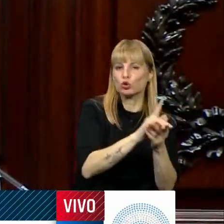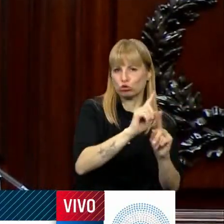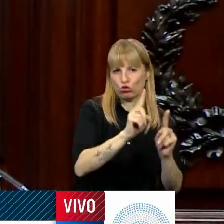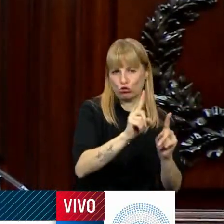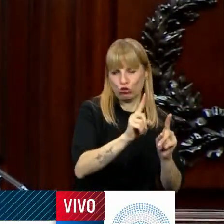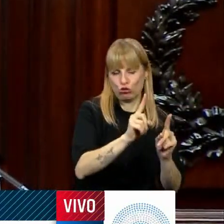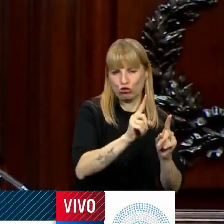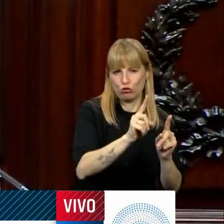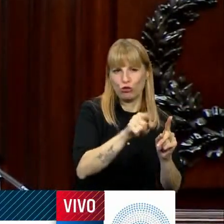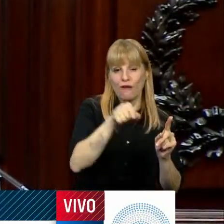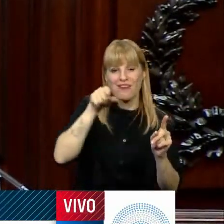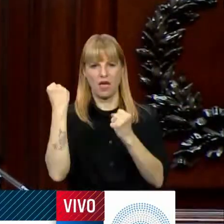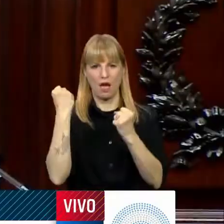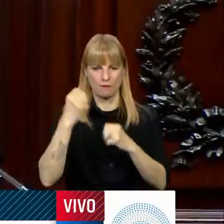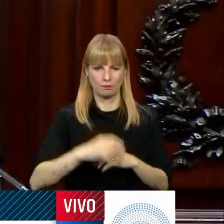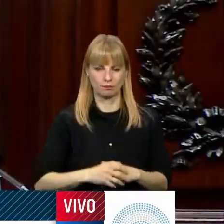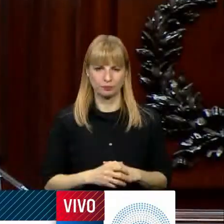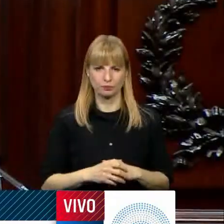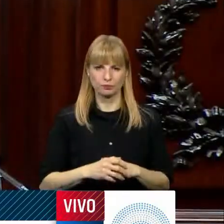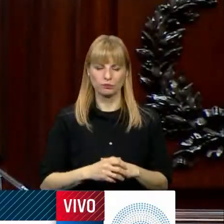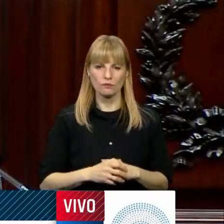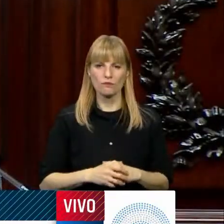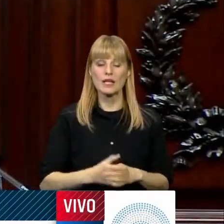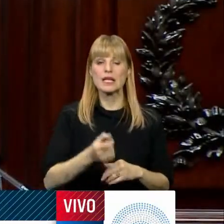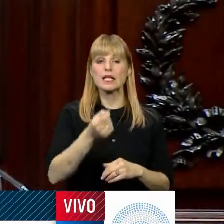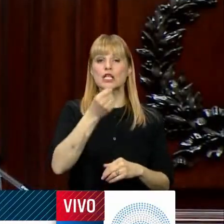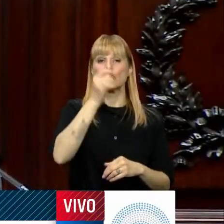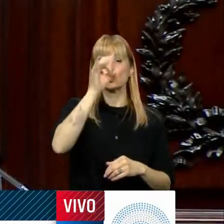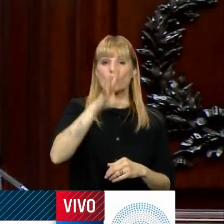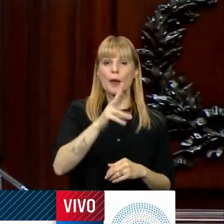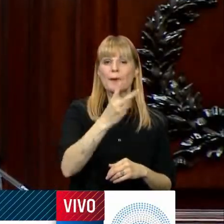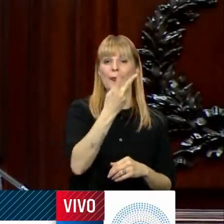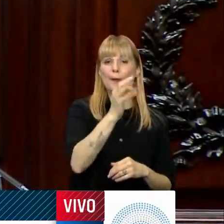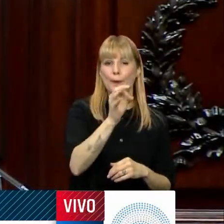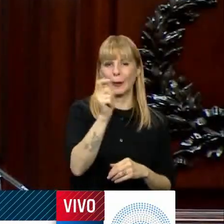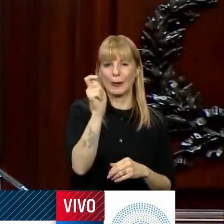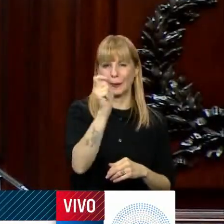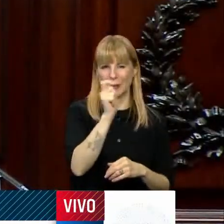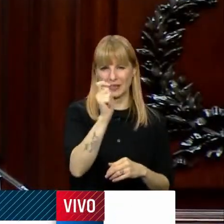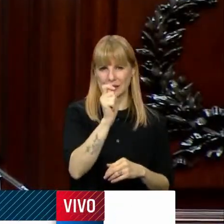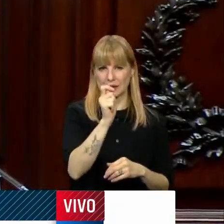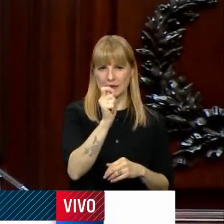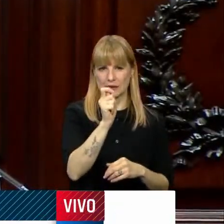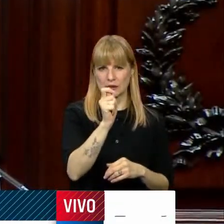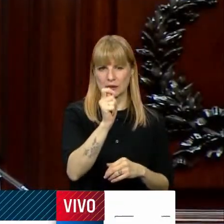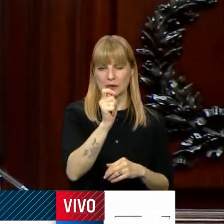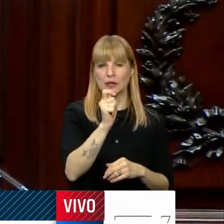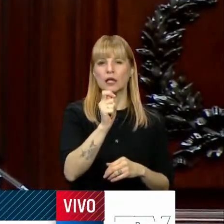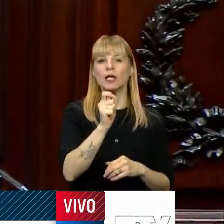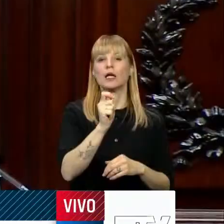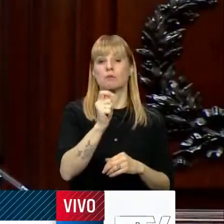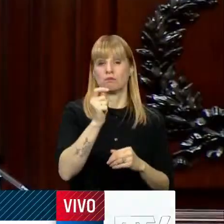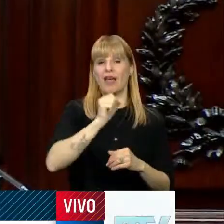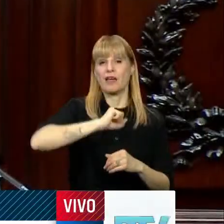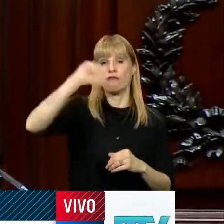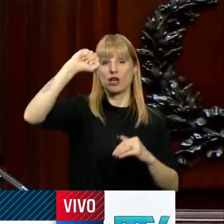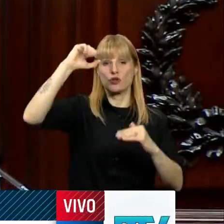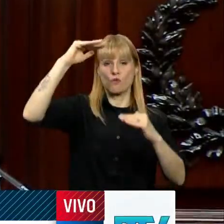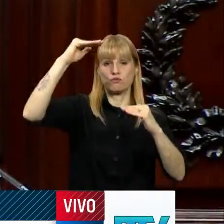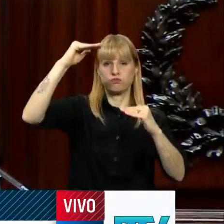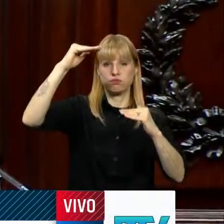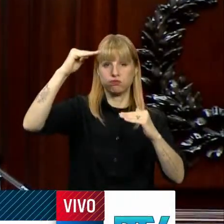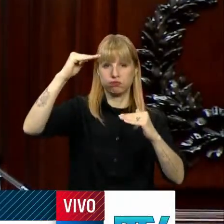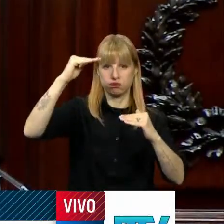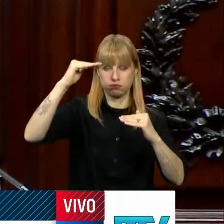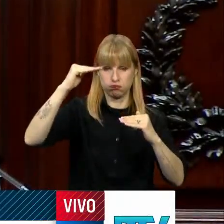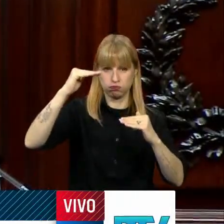las cosas bien. En tan solo 20 meses desaceleramos la inflación de forma